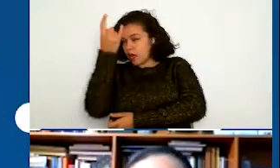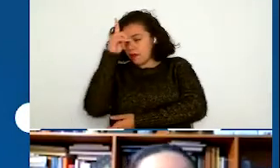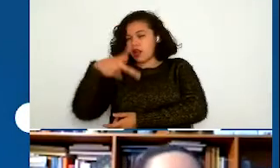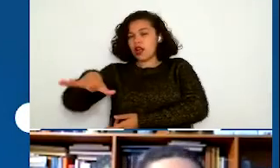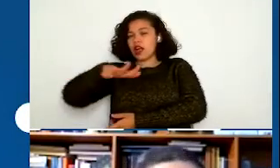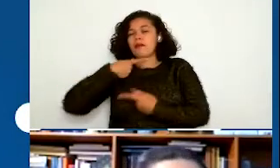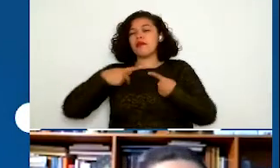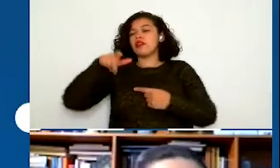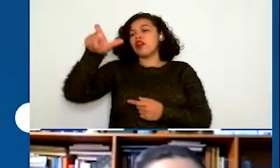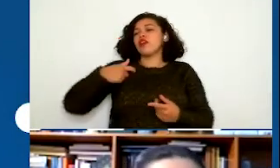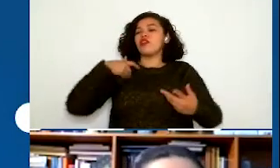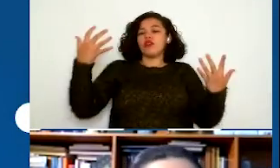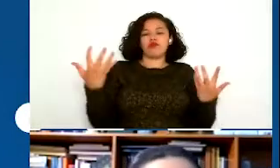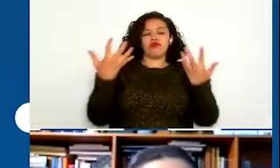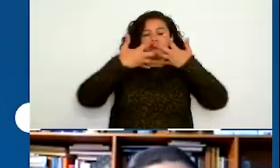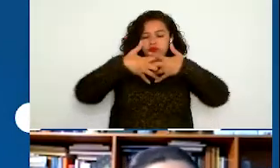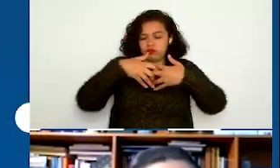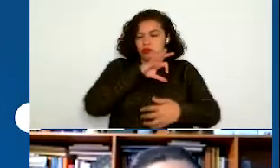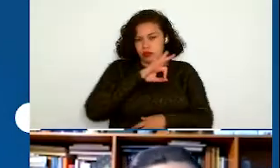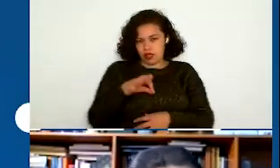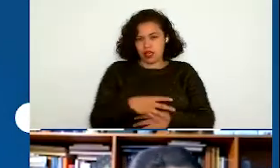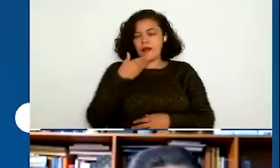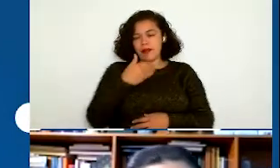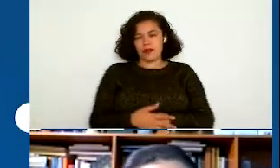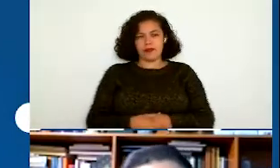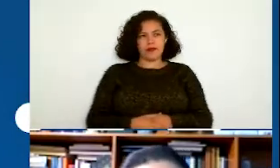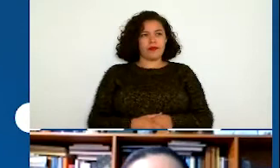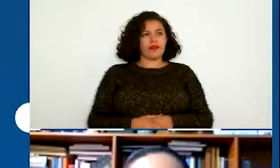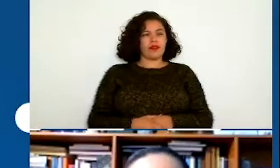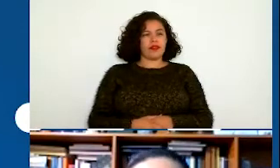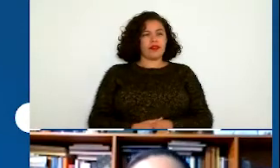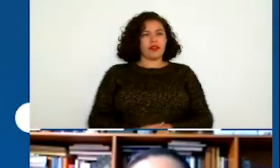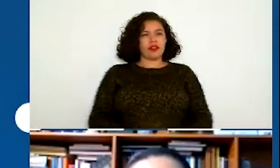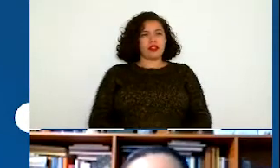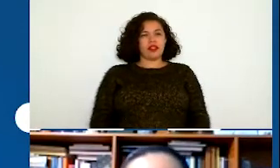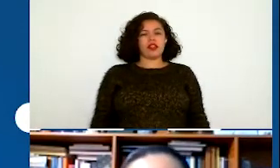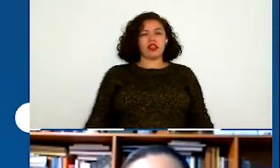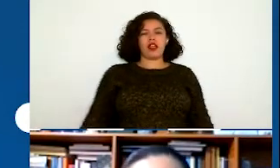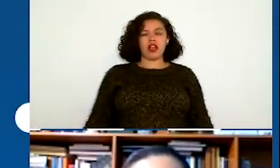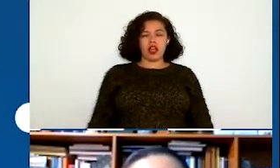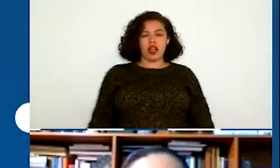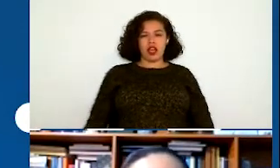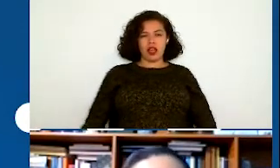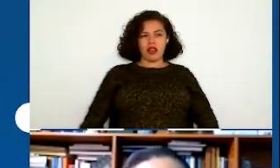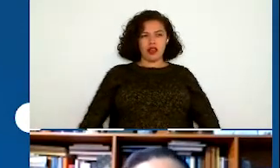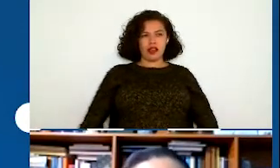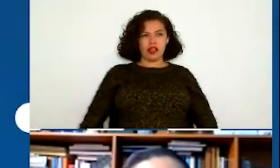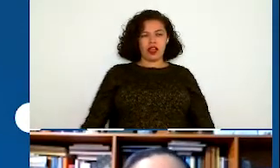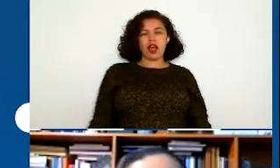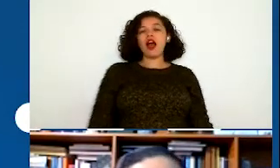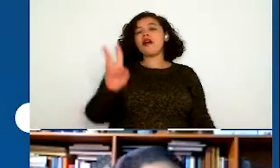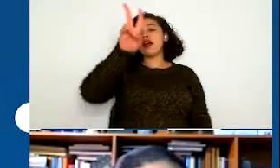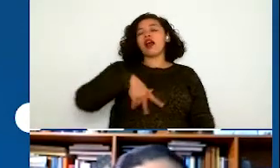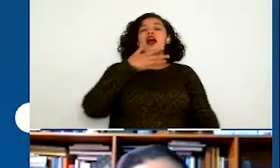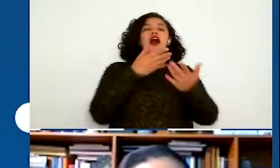la persona con la que estoy, ¿no? Interactuando todos los días. Es decir, que realmente sean acciones que trabajemos